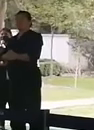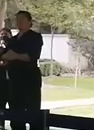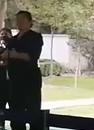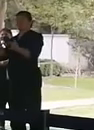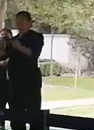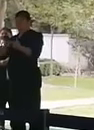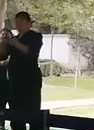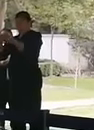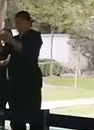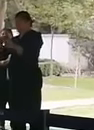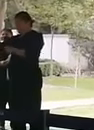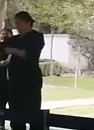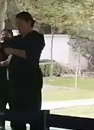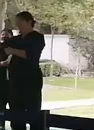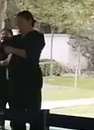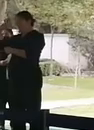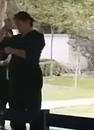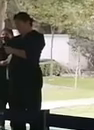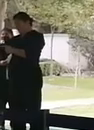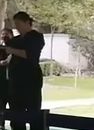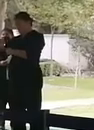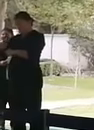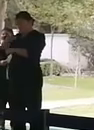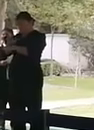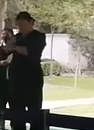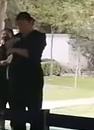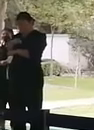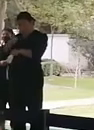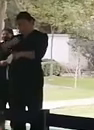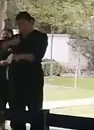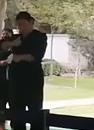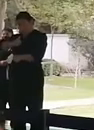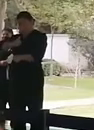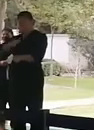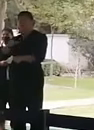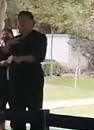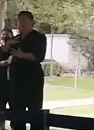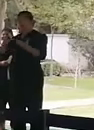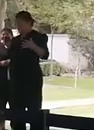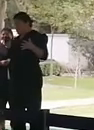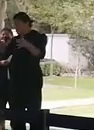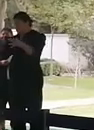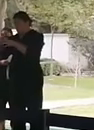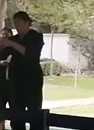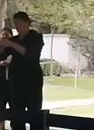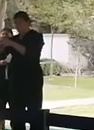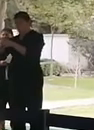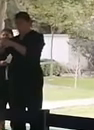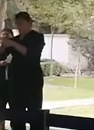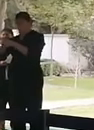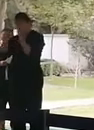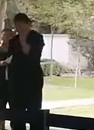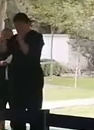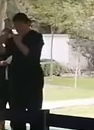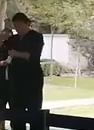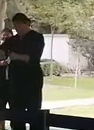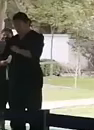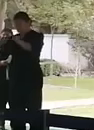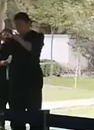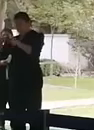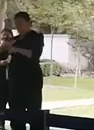mexicana, estadounidense y canadiense es una unión. Y lo vemos aquí, en Tlaxcala, lo vemos en